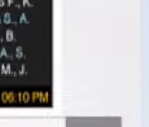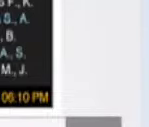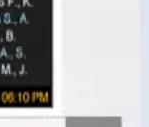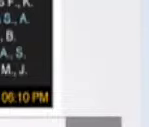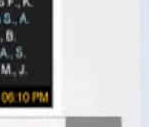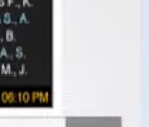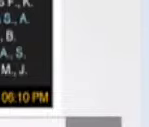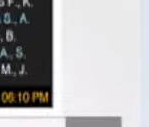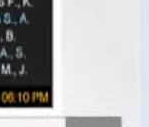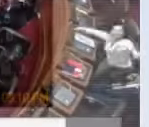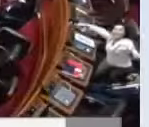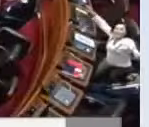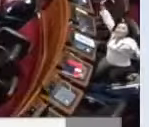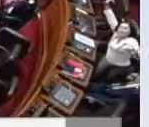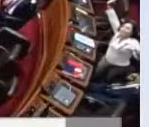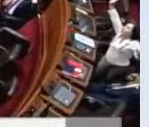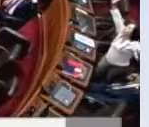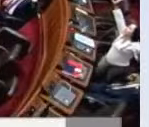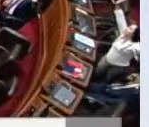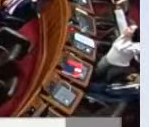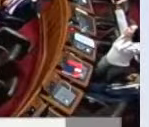Asistencia cerrada.